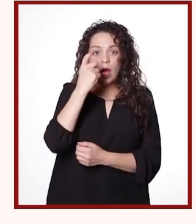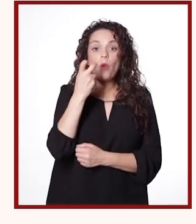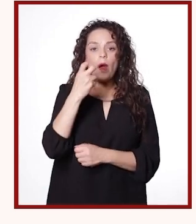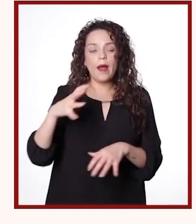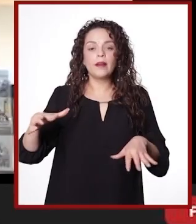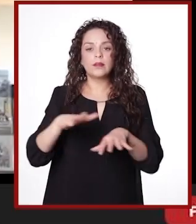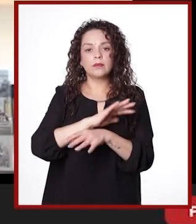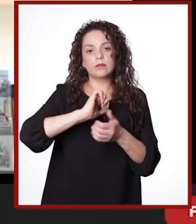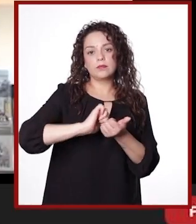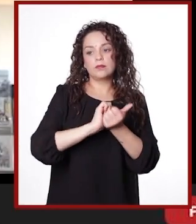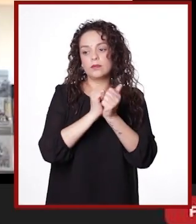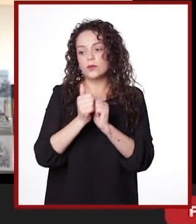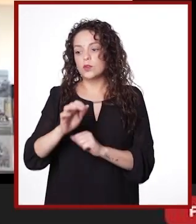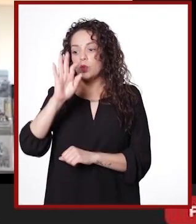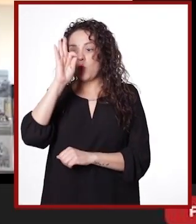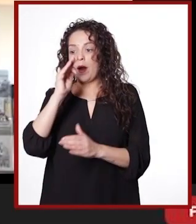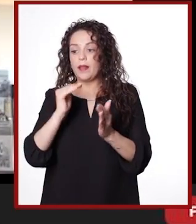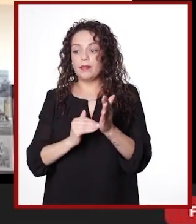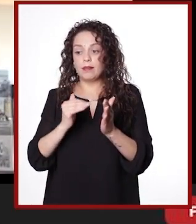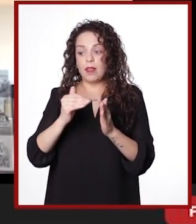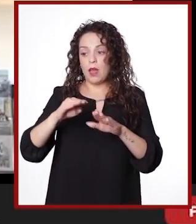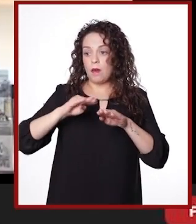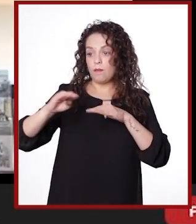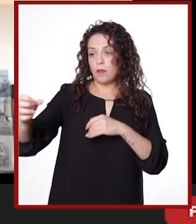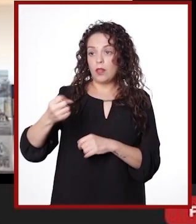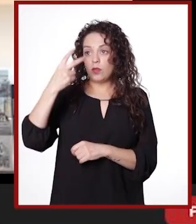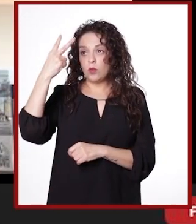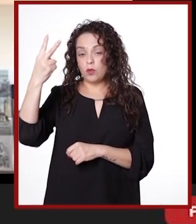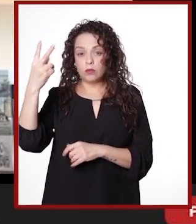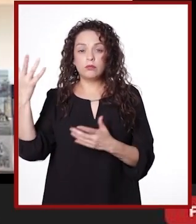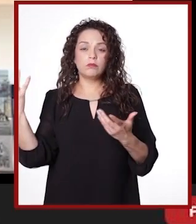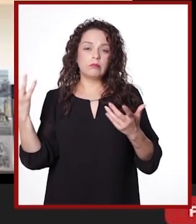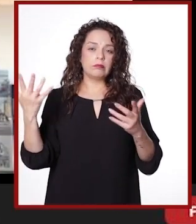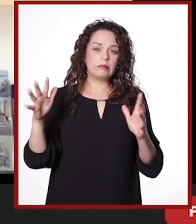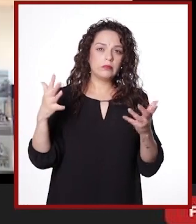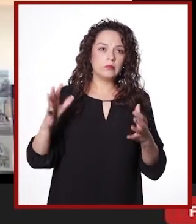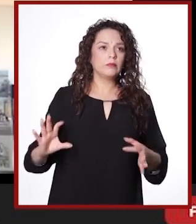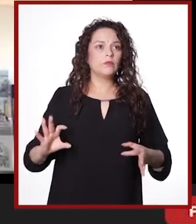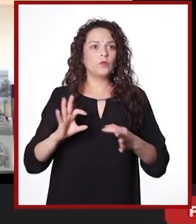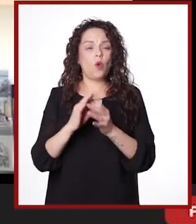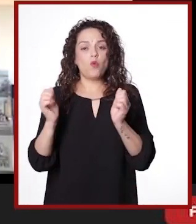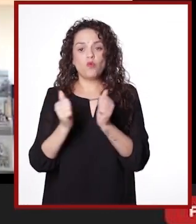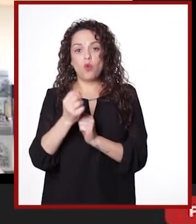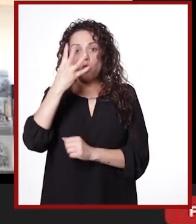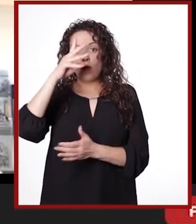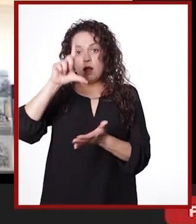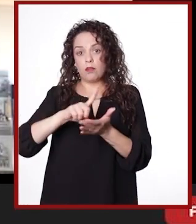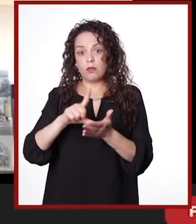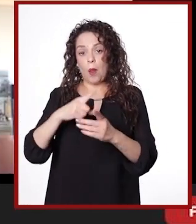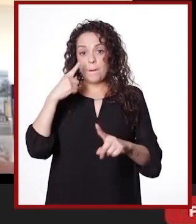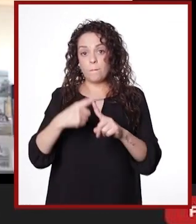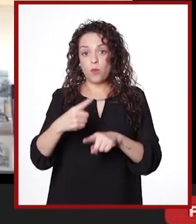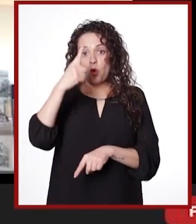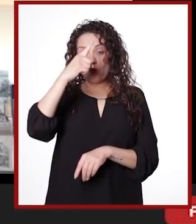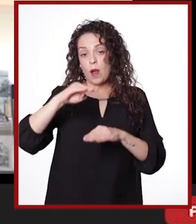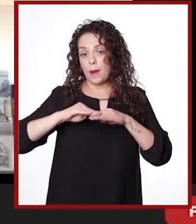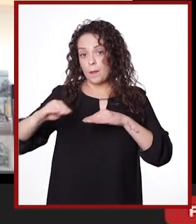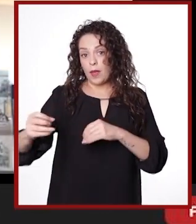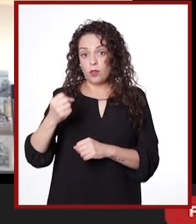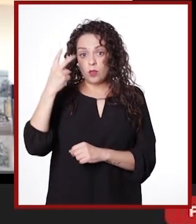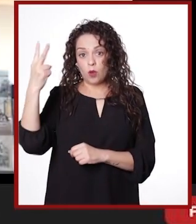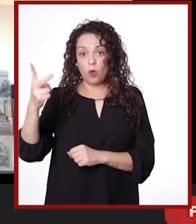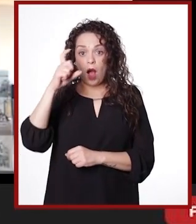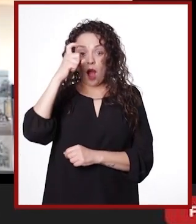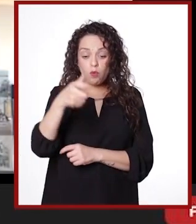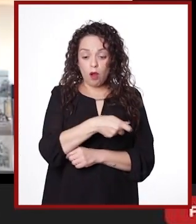40 millones de metros cuadrados que hacen falta a razón más o menos de 4 litros por metro cuadrado de riego,